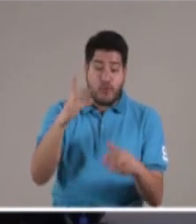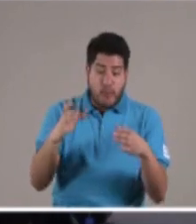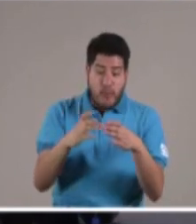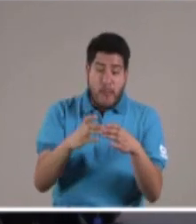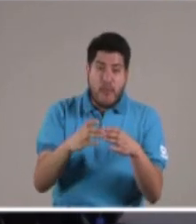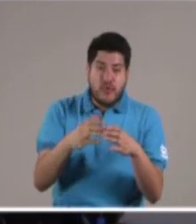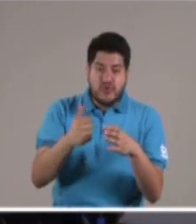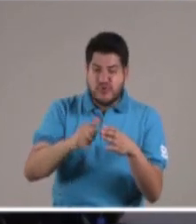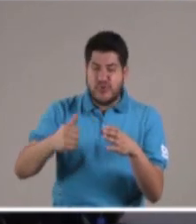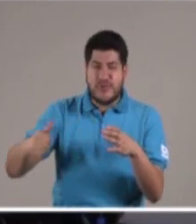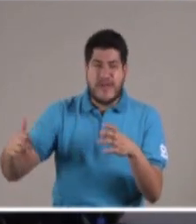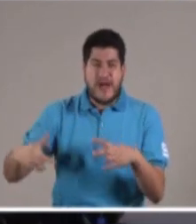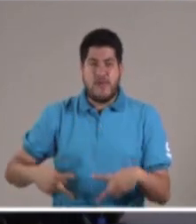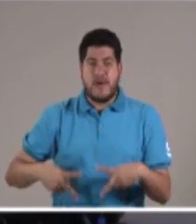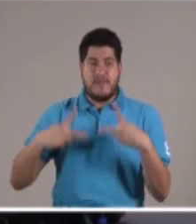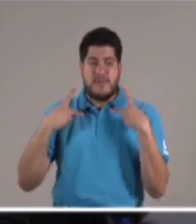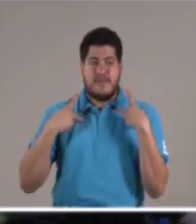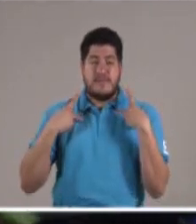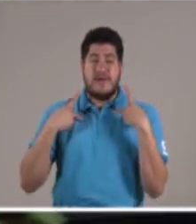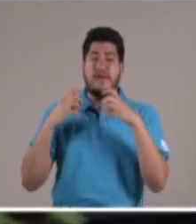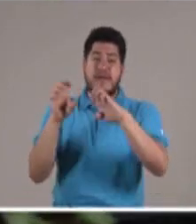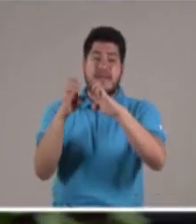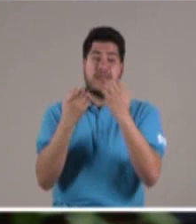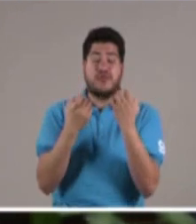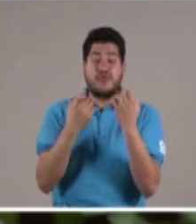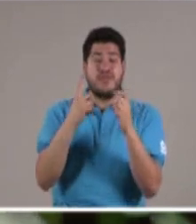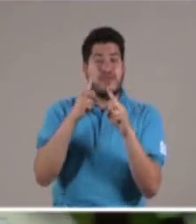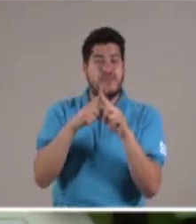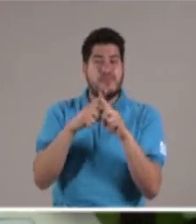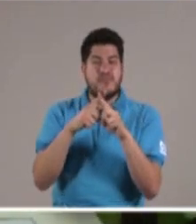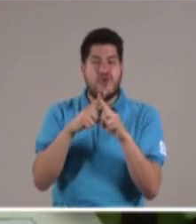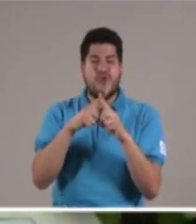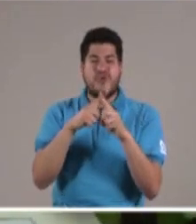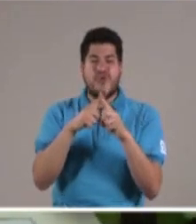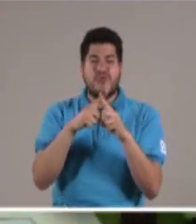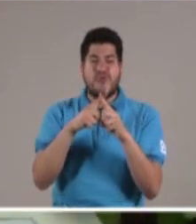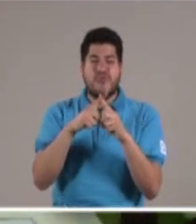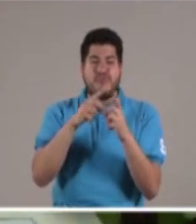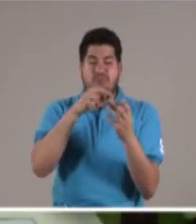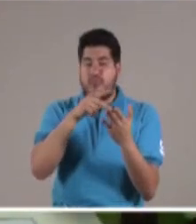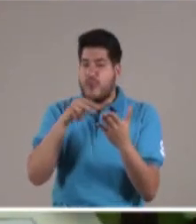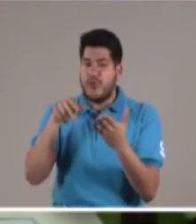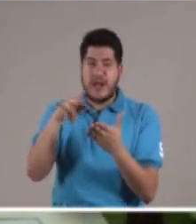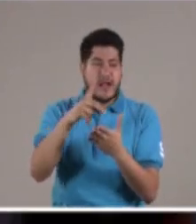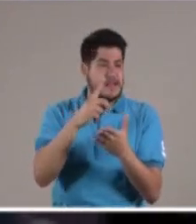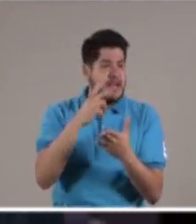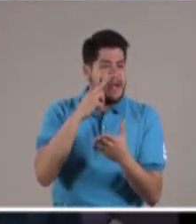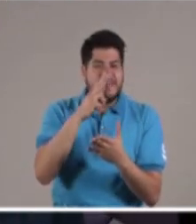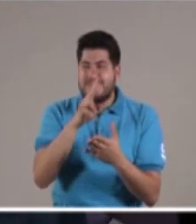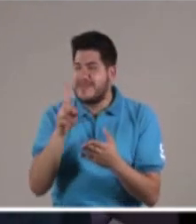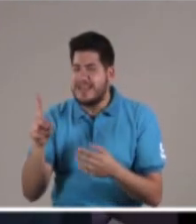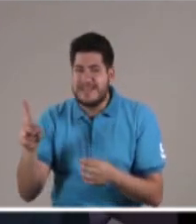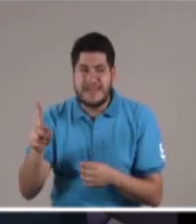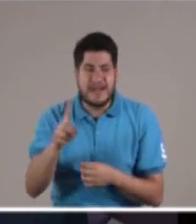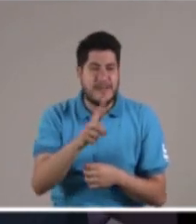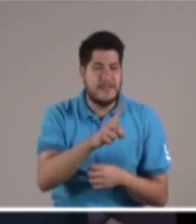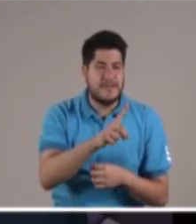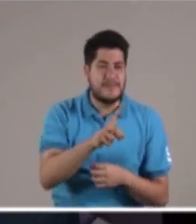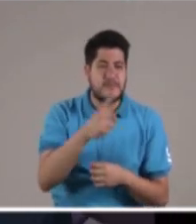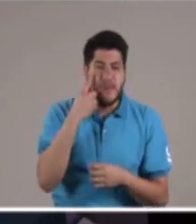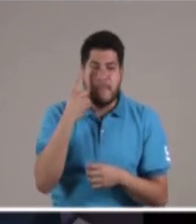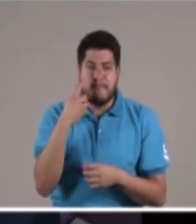viva y de repente por andar abriendo la boca